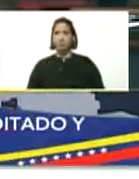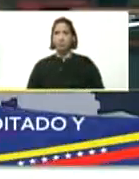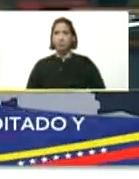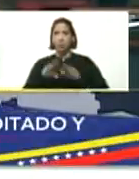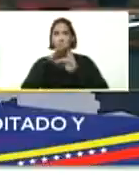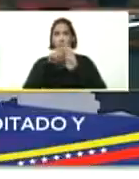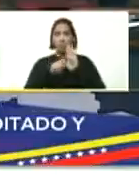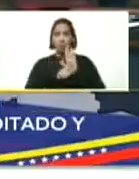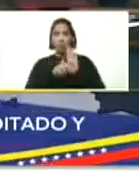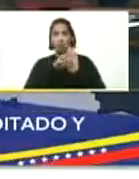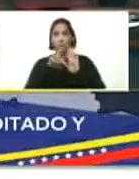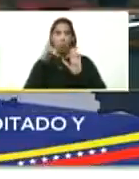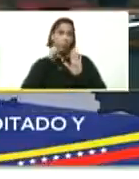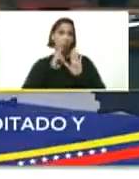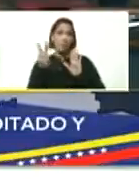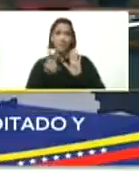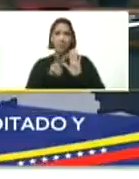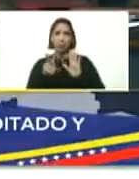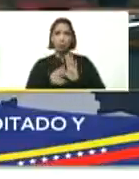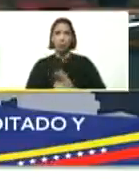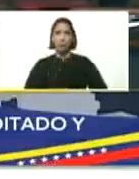Constitución de la República Bolivariana de Venezuela,